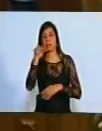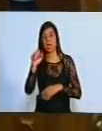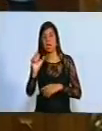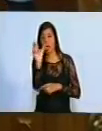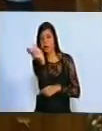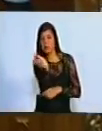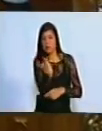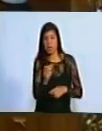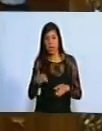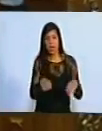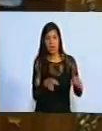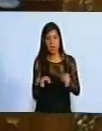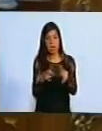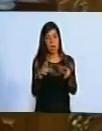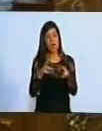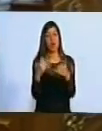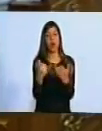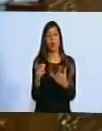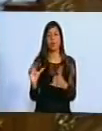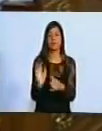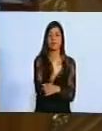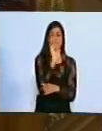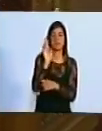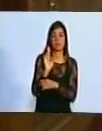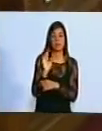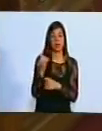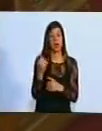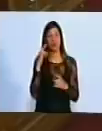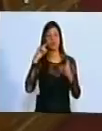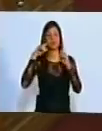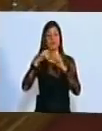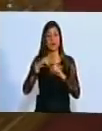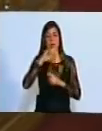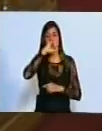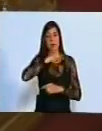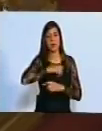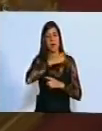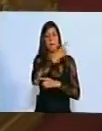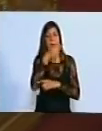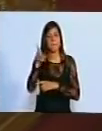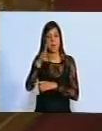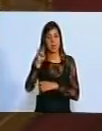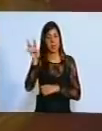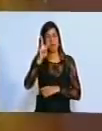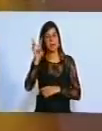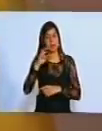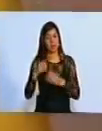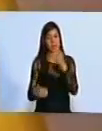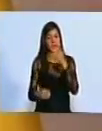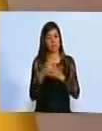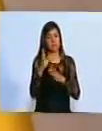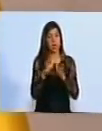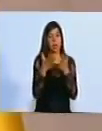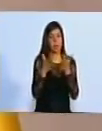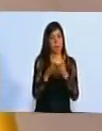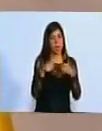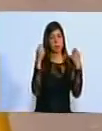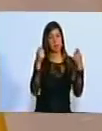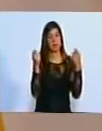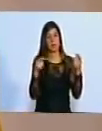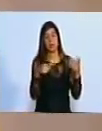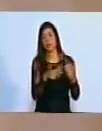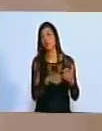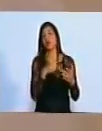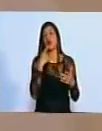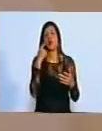fue utilizado para ahora para la causa patriótica. Allí se fundó el Correo del Orinoco, allí nació, creo,